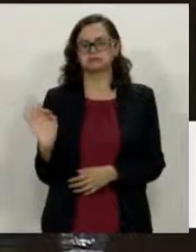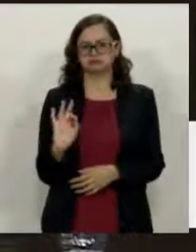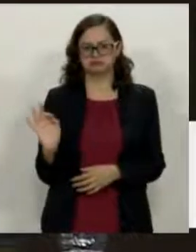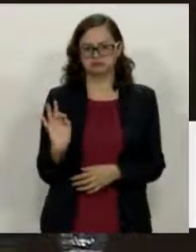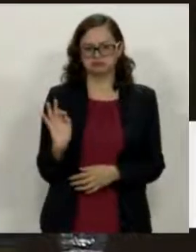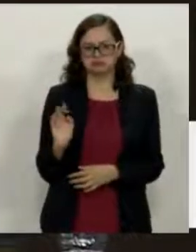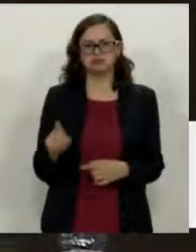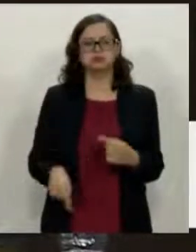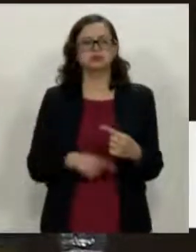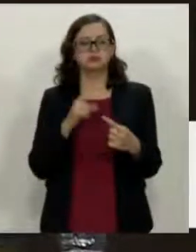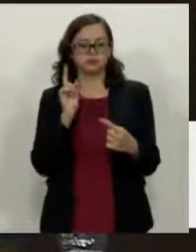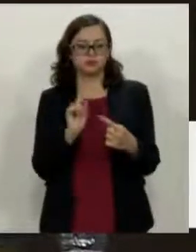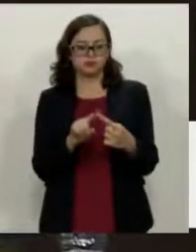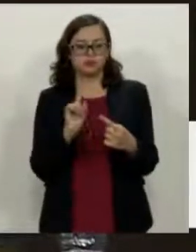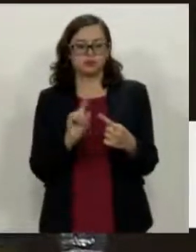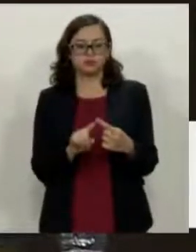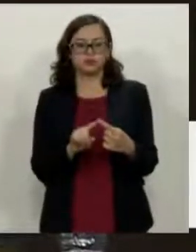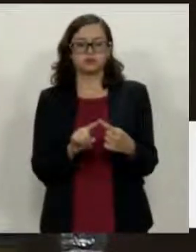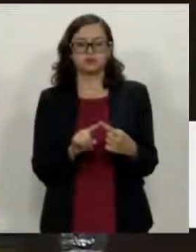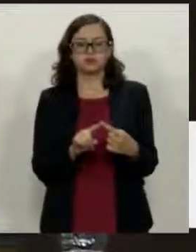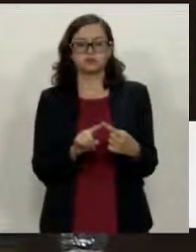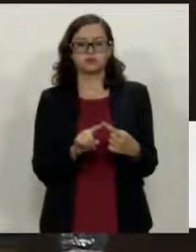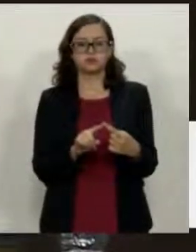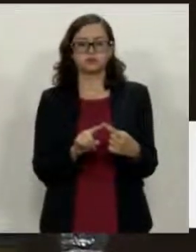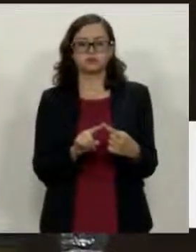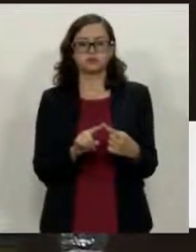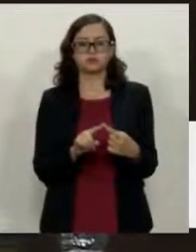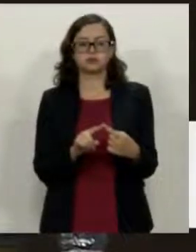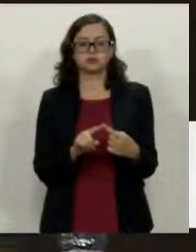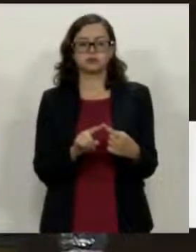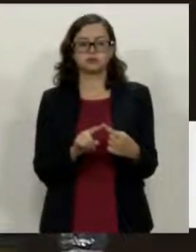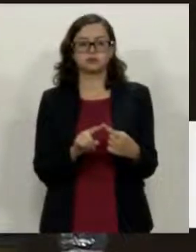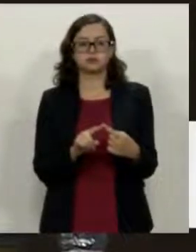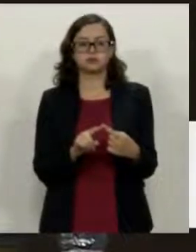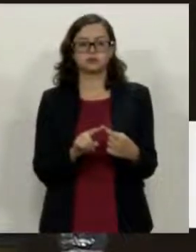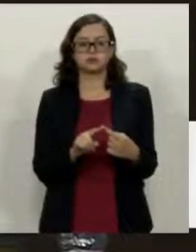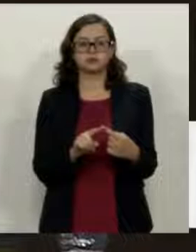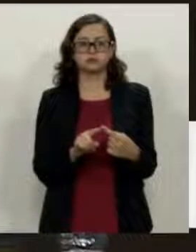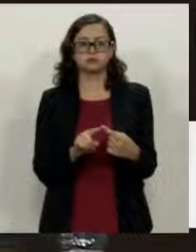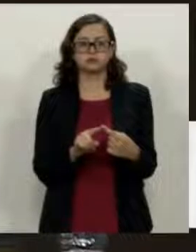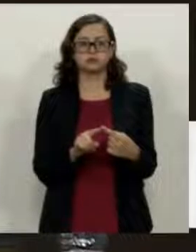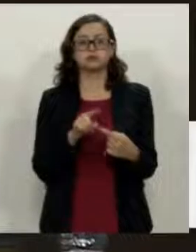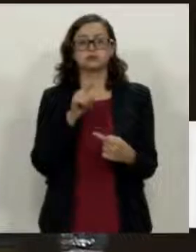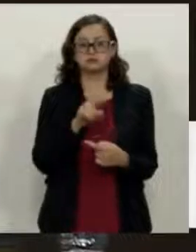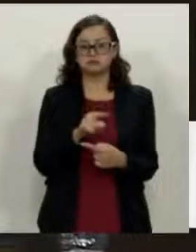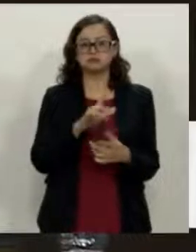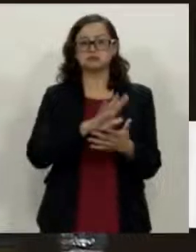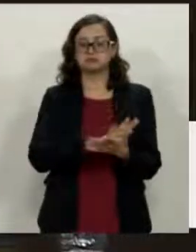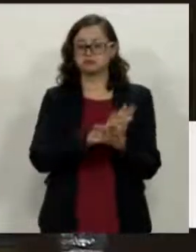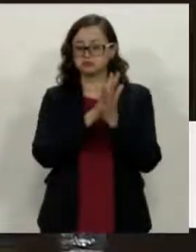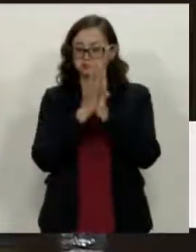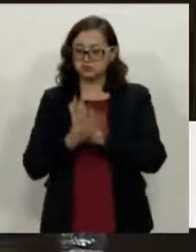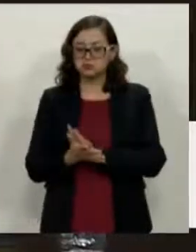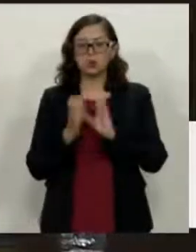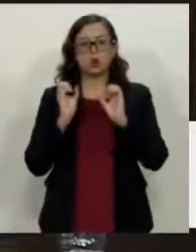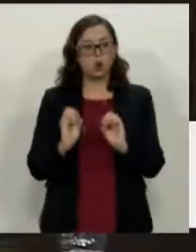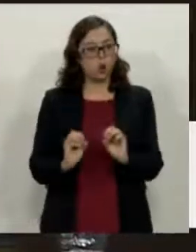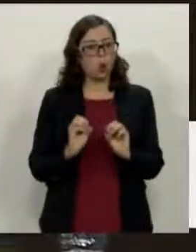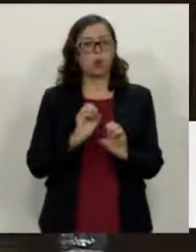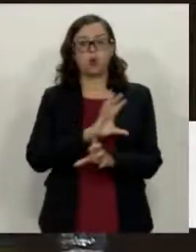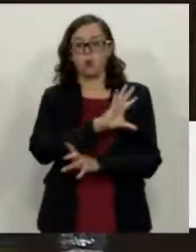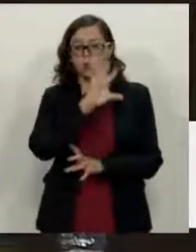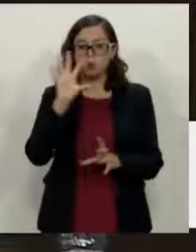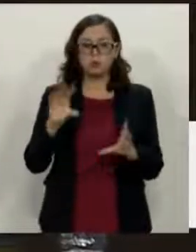Primero, bienes que provengan de la transformación o conversión parcial o total, física